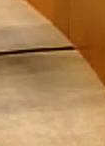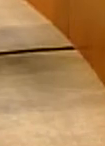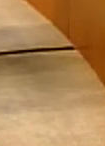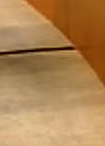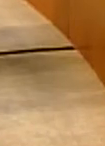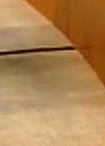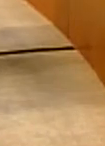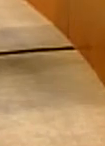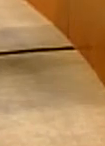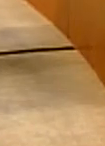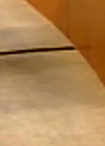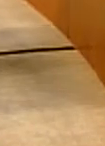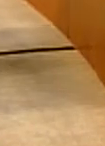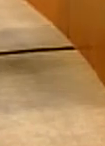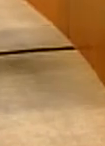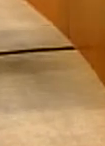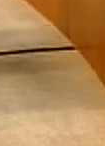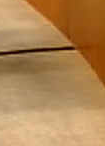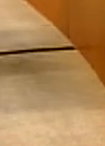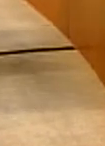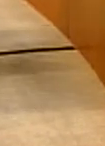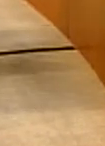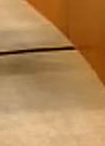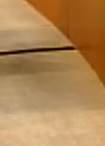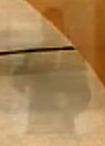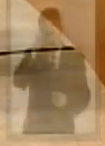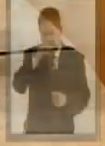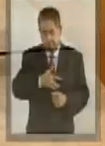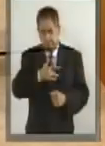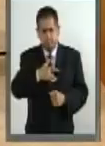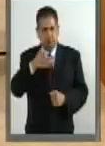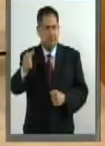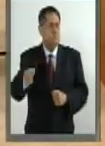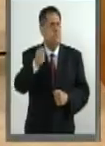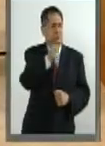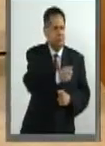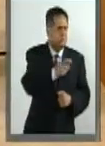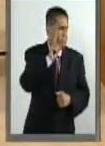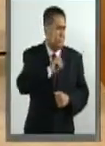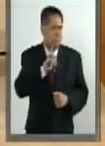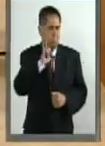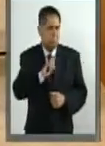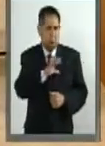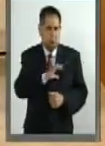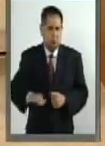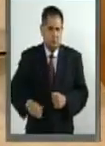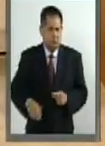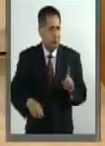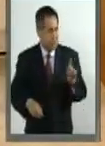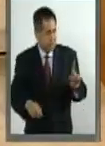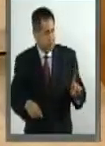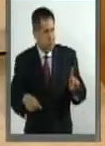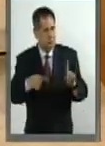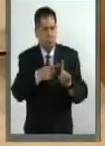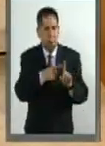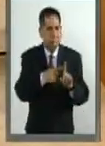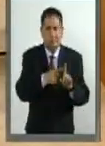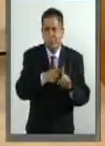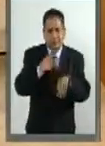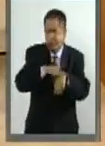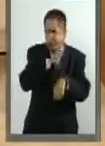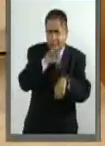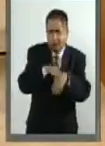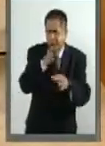ley. Y el presidente ha optado por enviar a una candidata que no cumple con